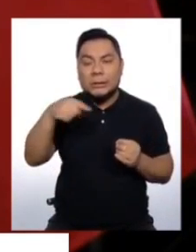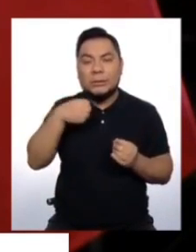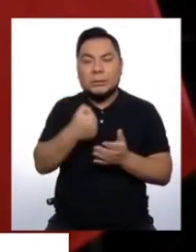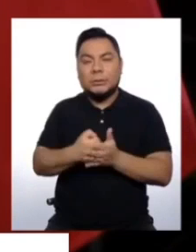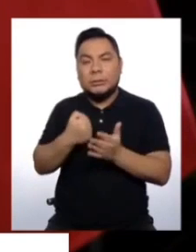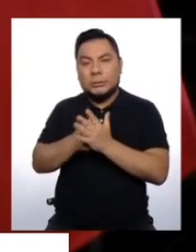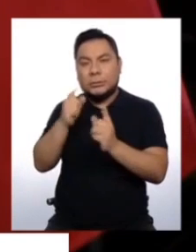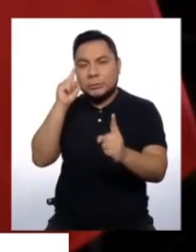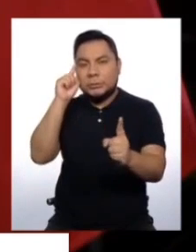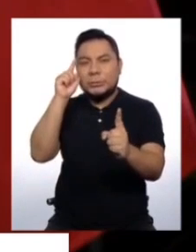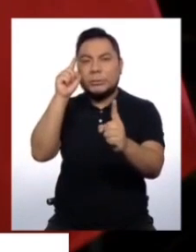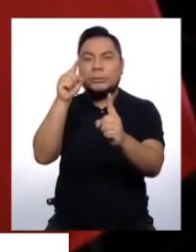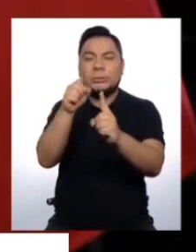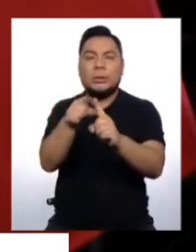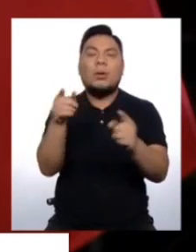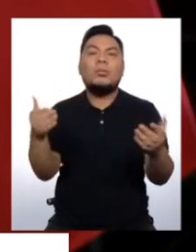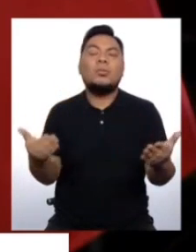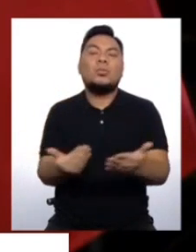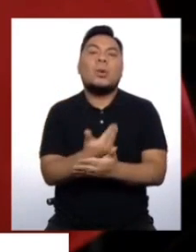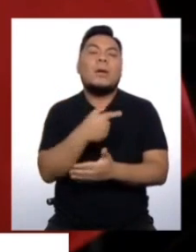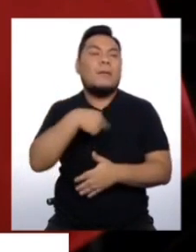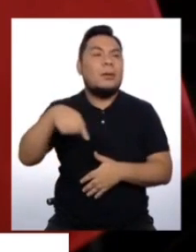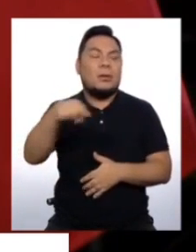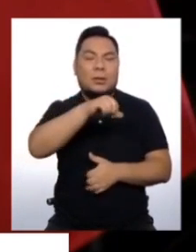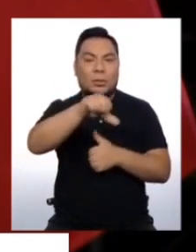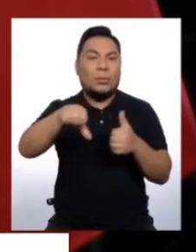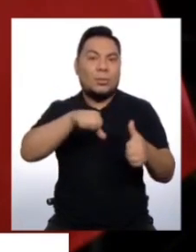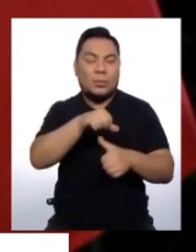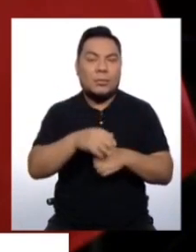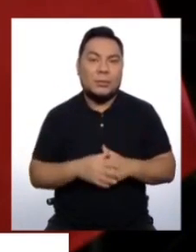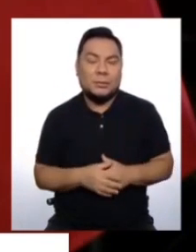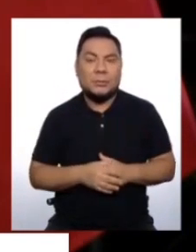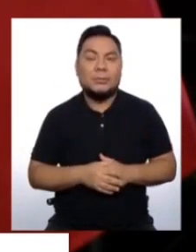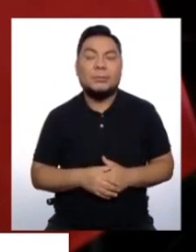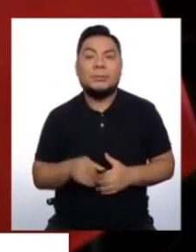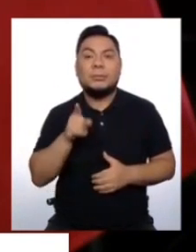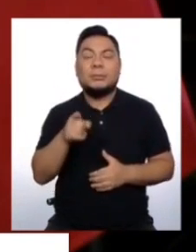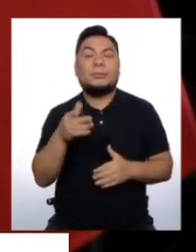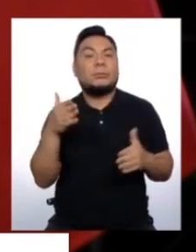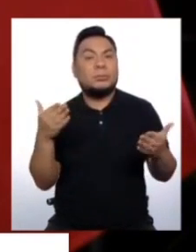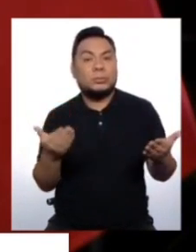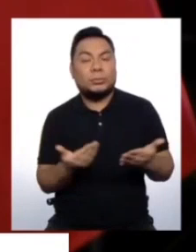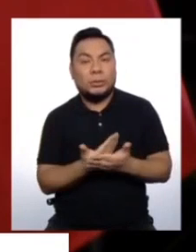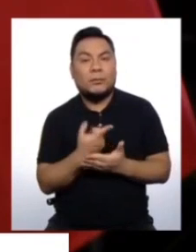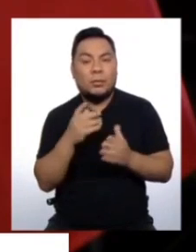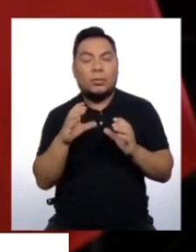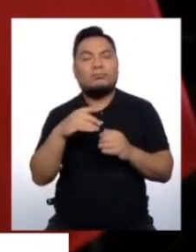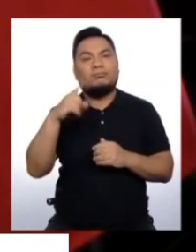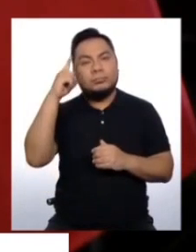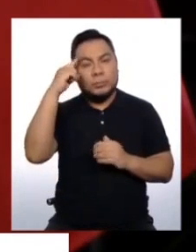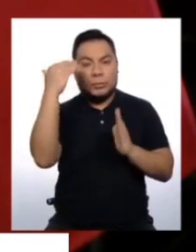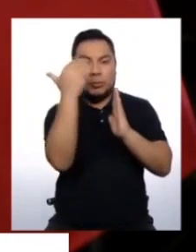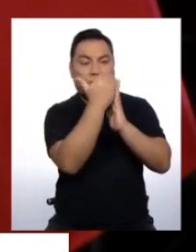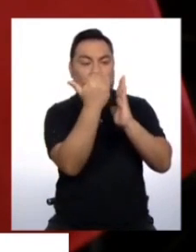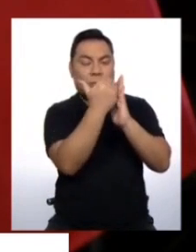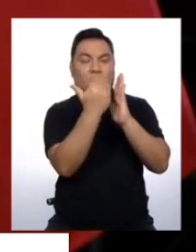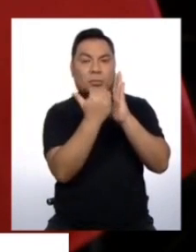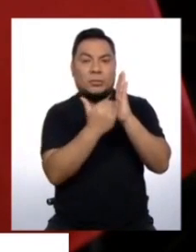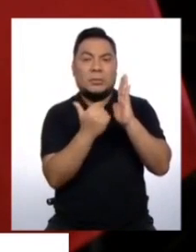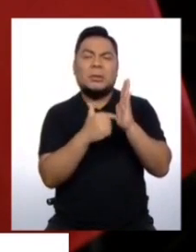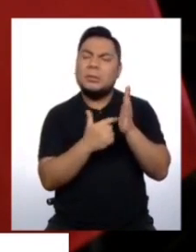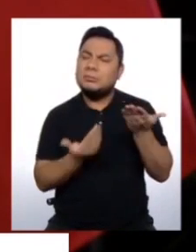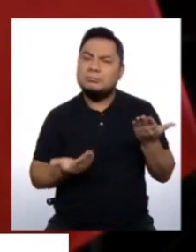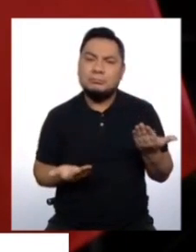llegar, hacia la nueva convivencia. Y los conceptos, siendo